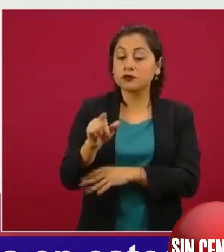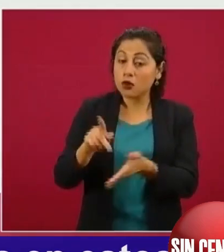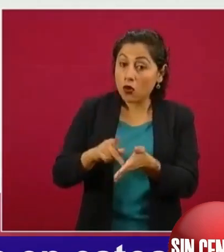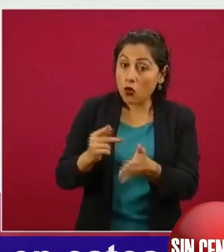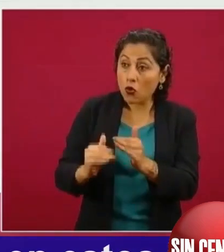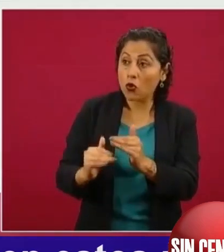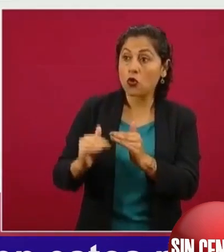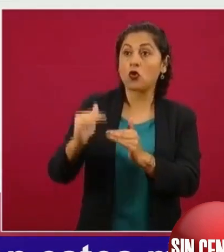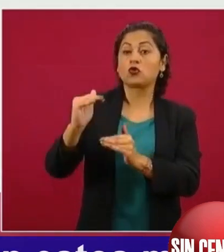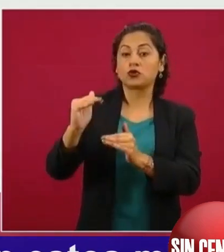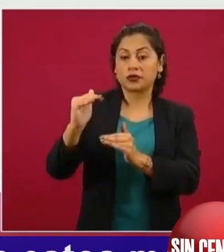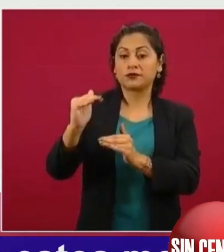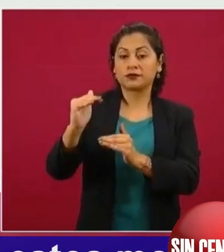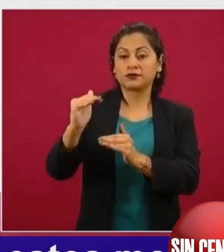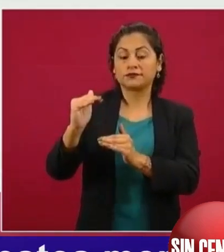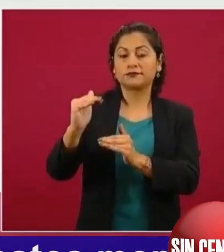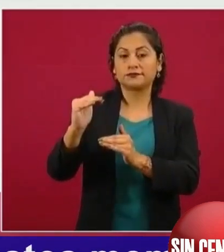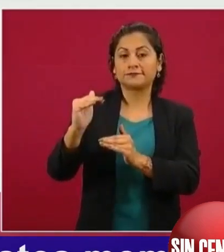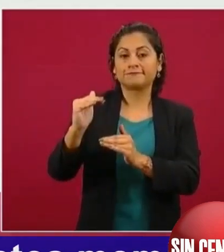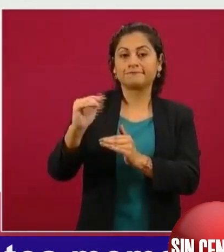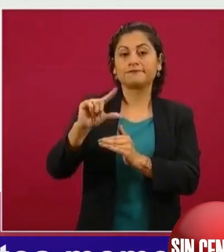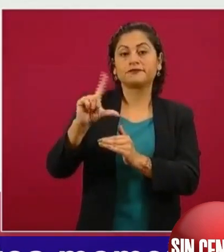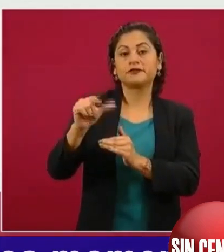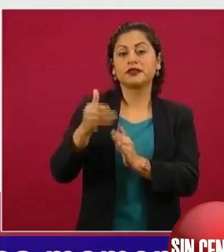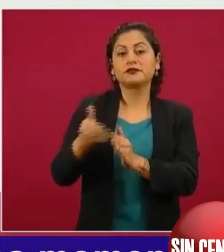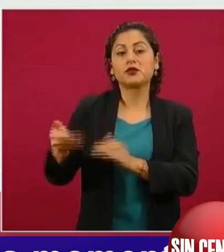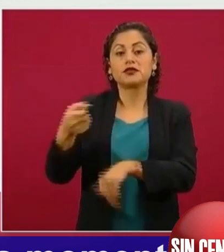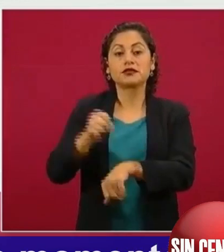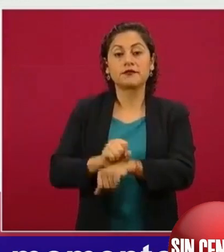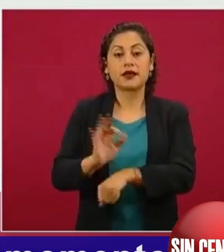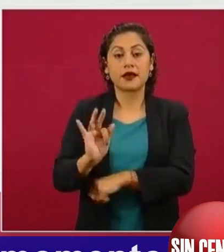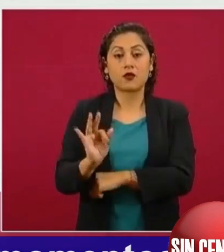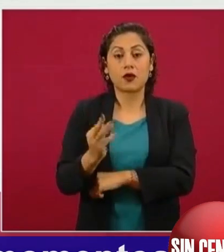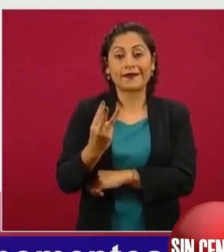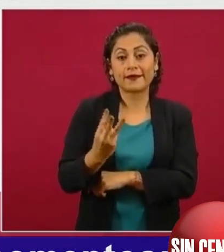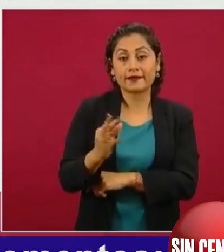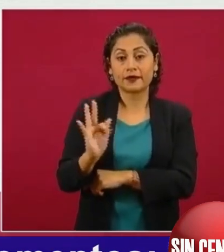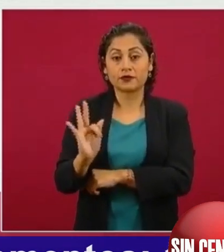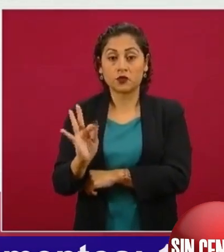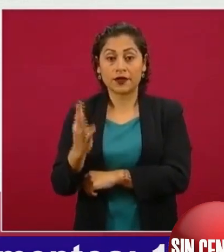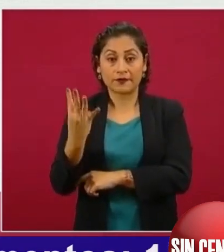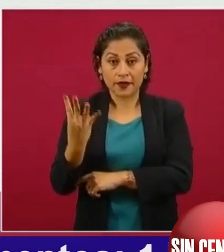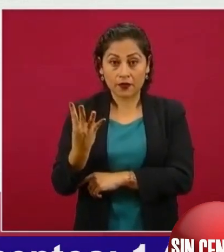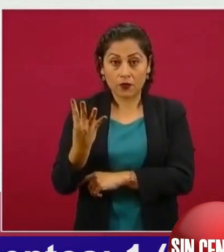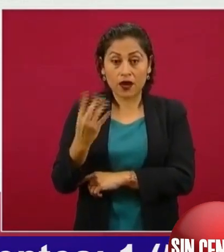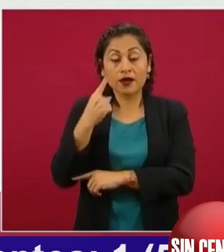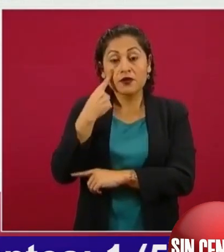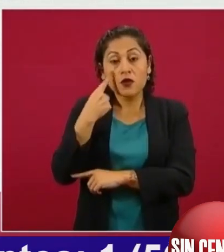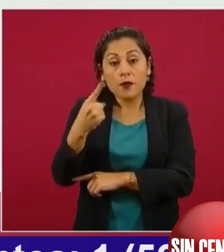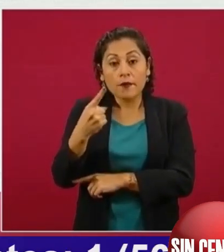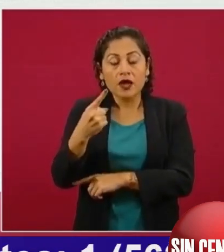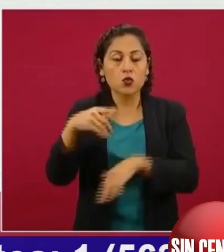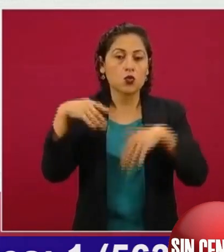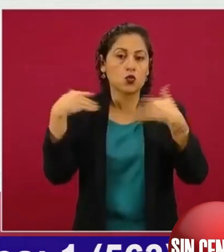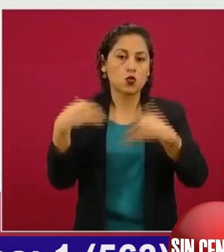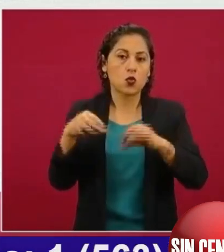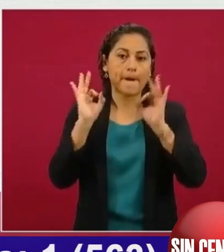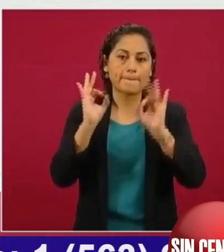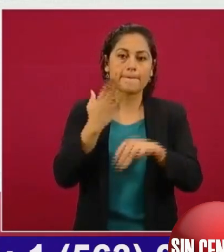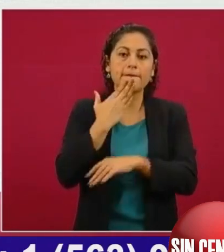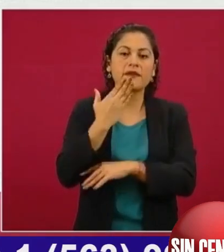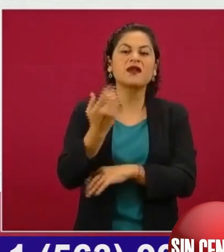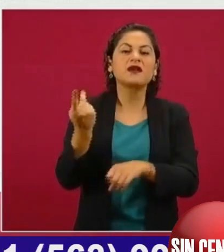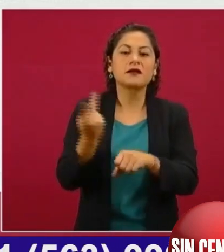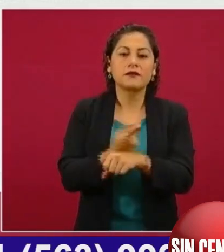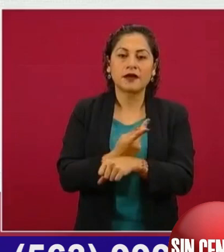y hemos tenido un incremento hasta que en la semana 43 hacia la 44 vemos una noticia positiva que